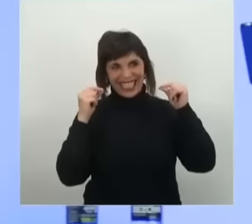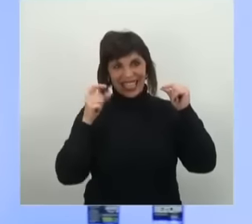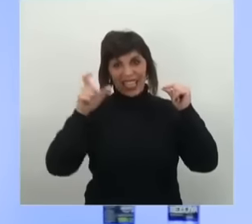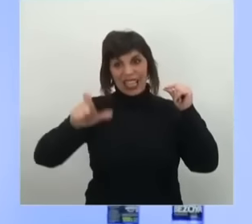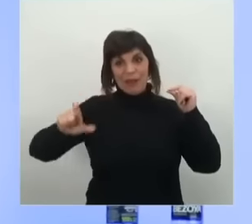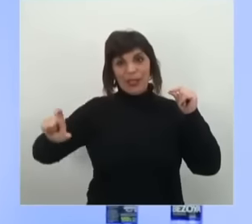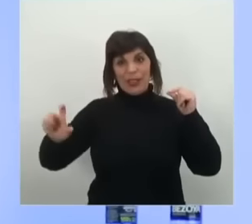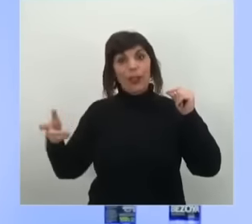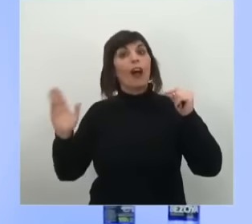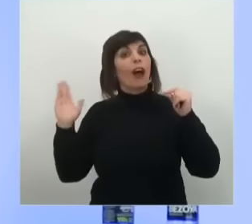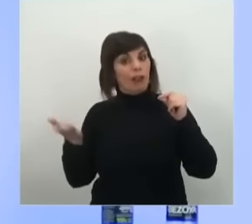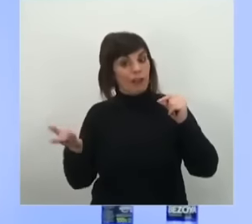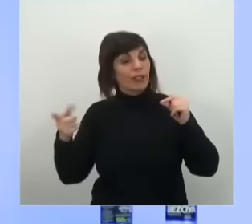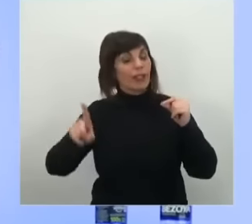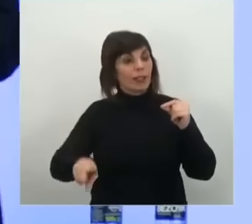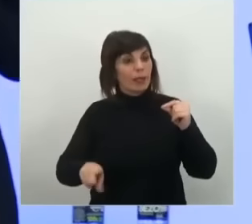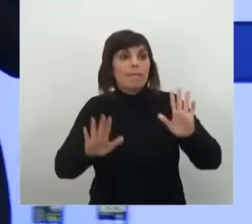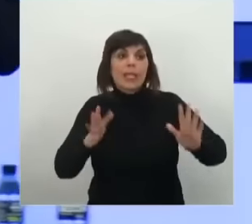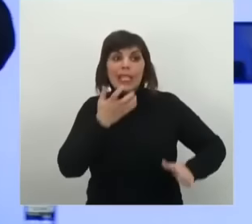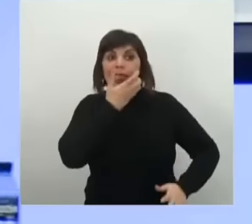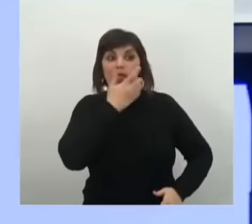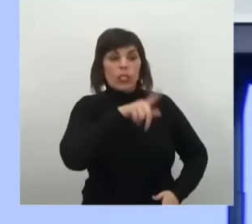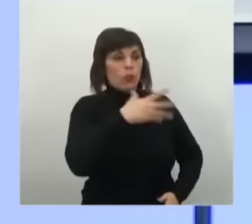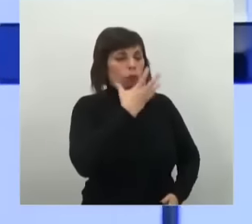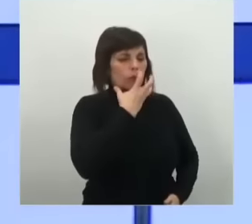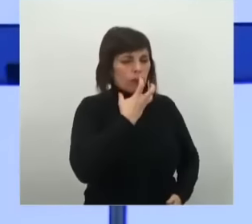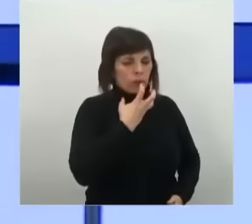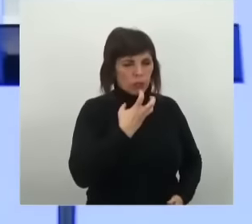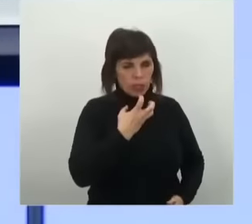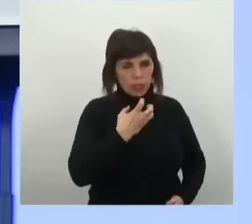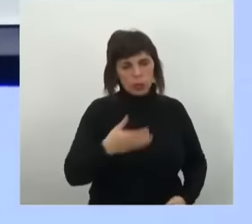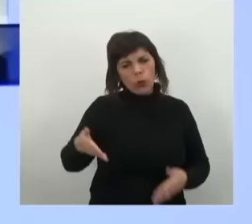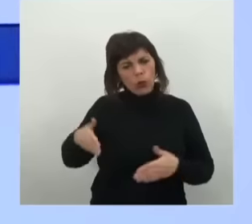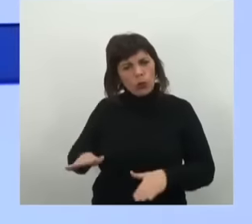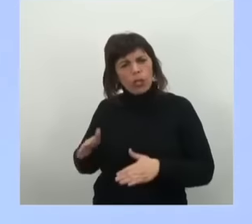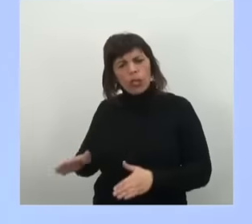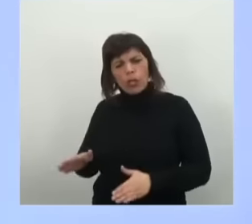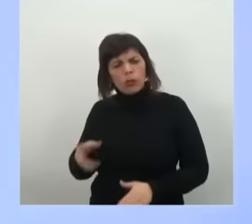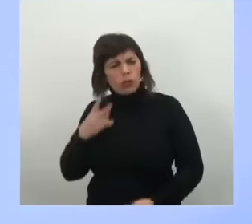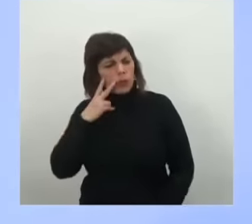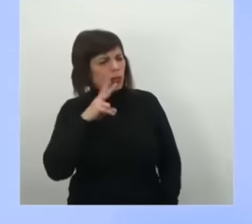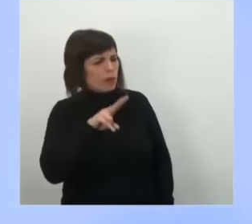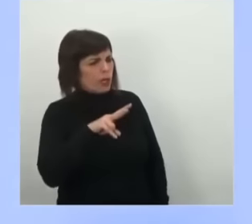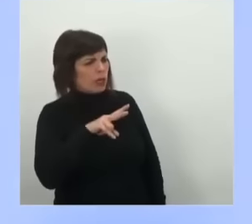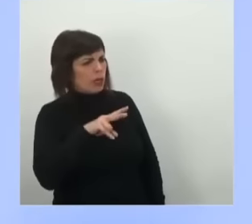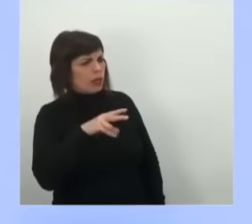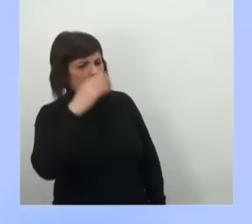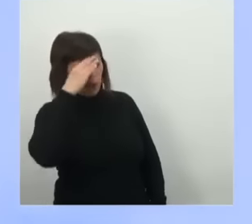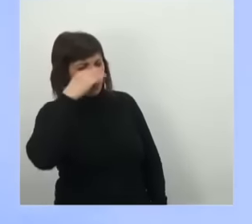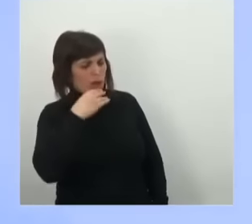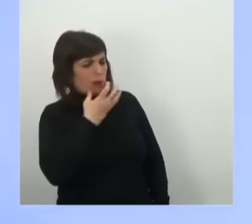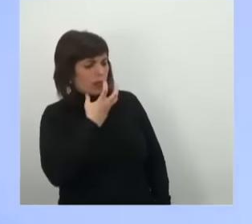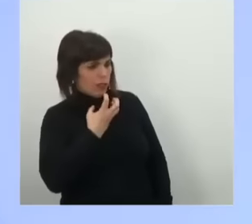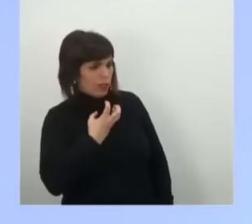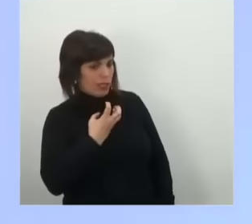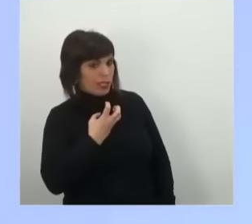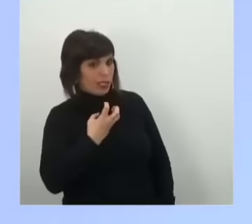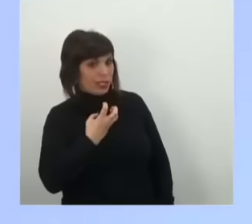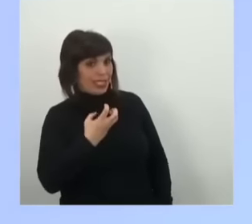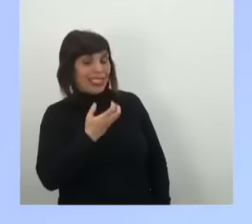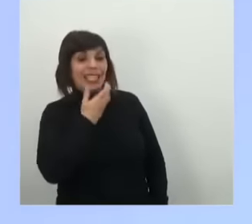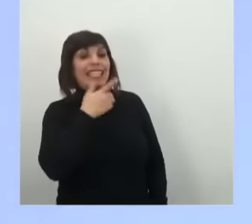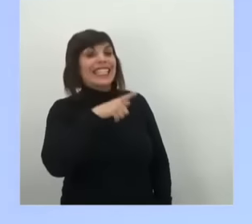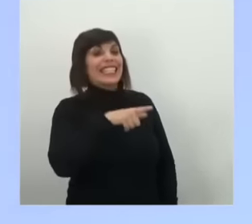felicidad ese día pero si estás triste esa mañana tus hijos te van a ver que estás triste vas a irradiar tristeza